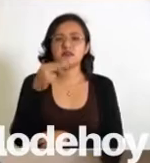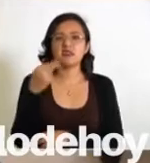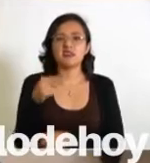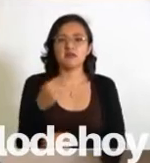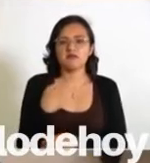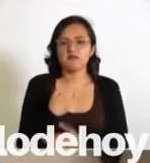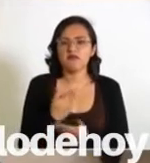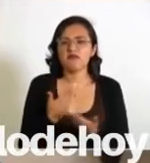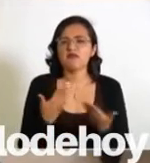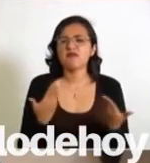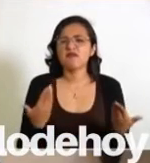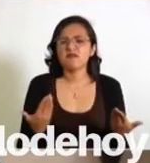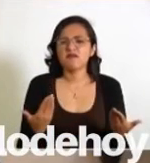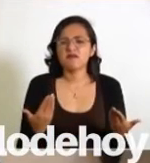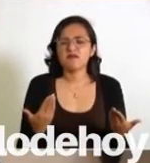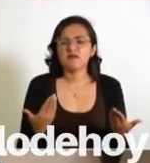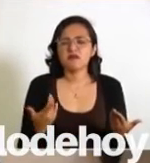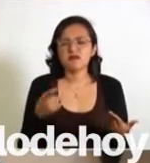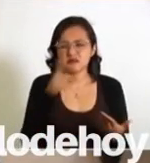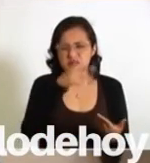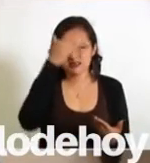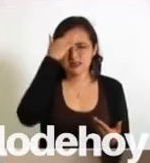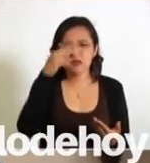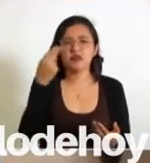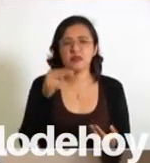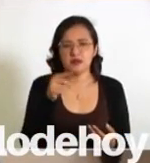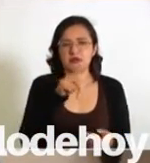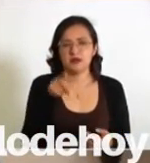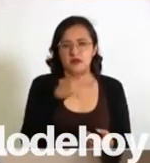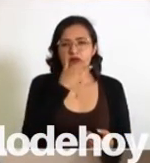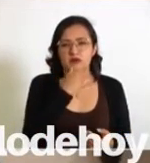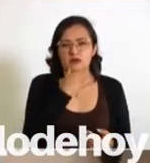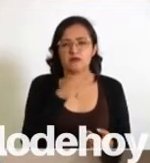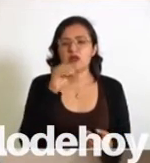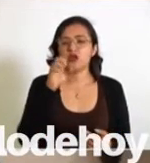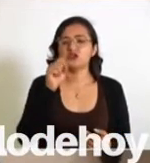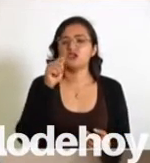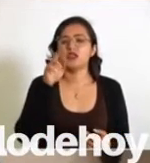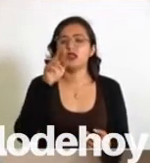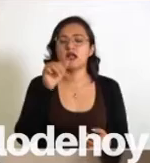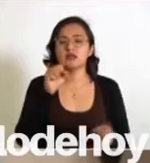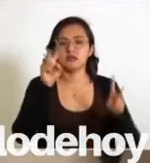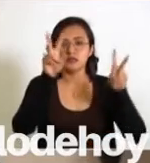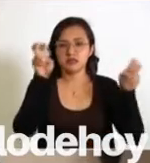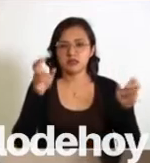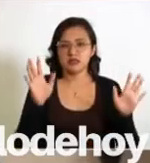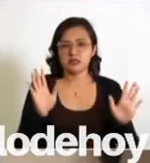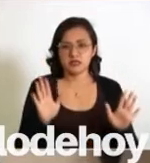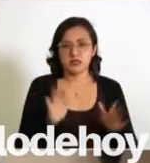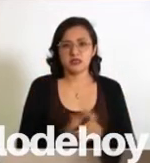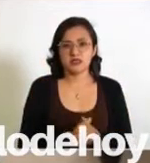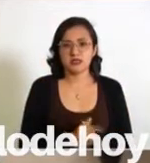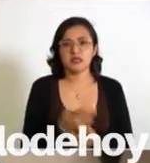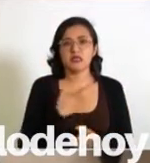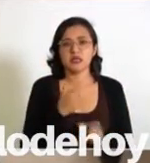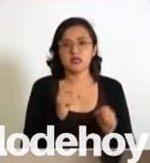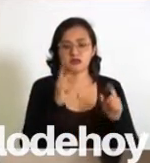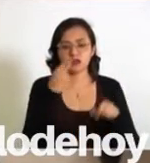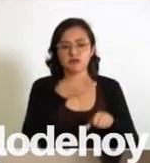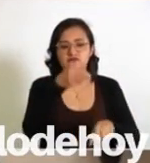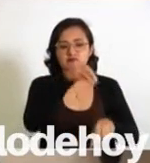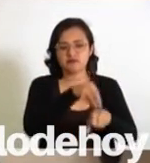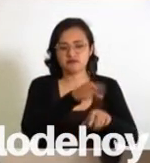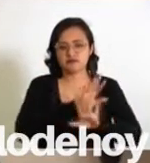llama bueno ustedes saben el nombre si ya lo tienen y ahí está en el boletín